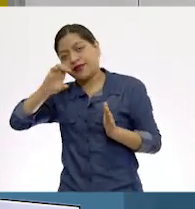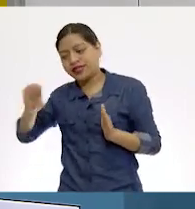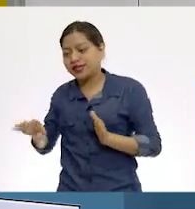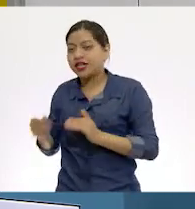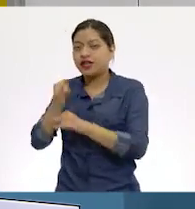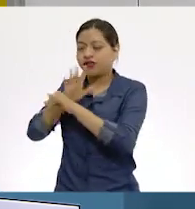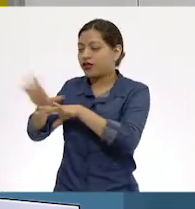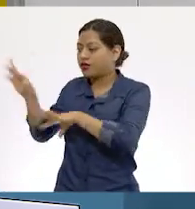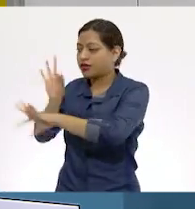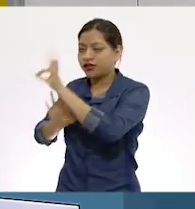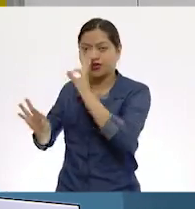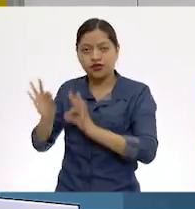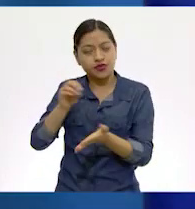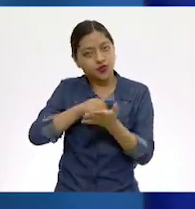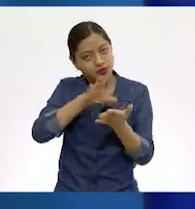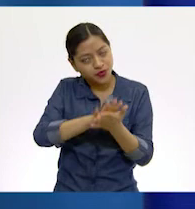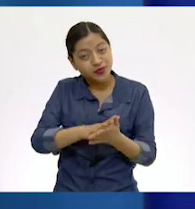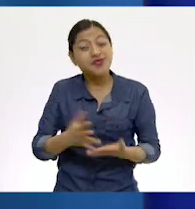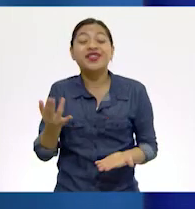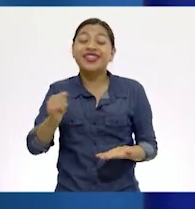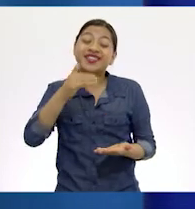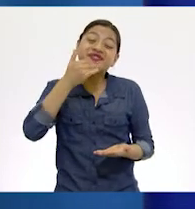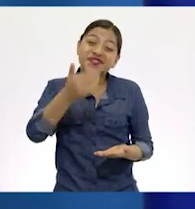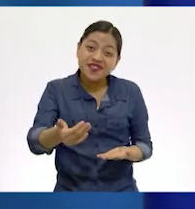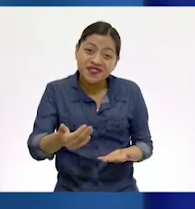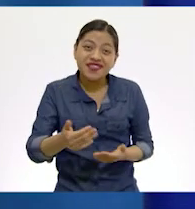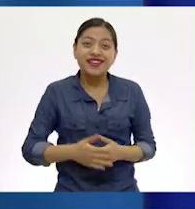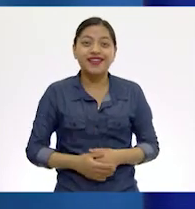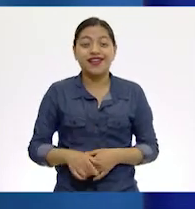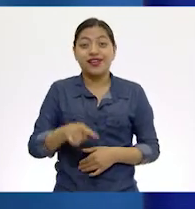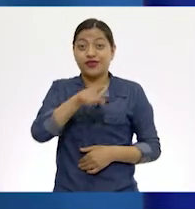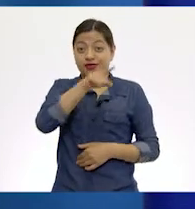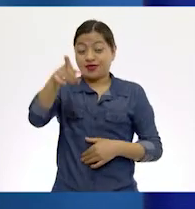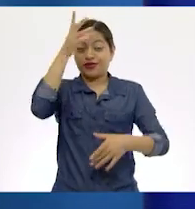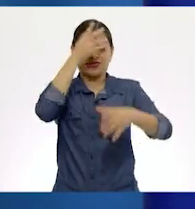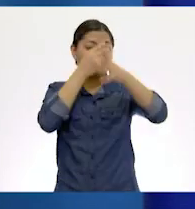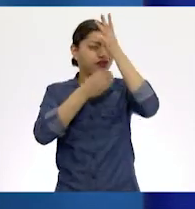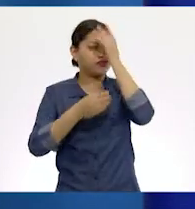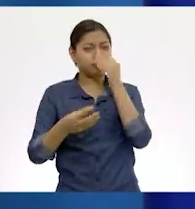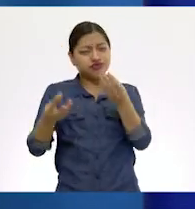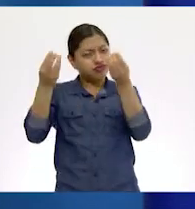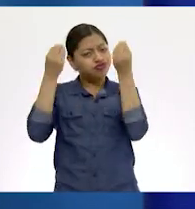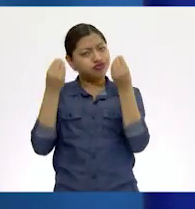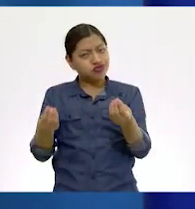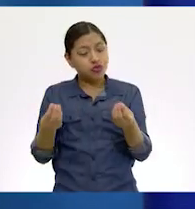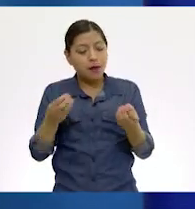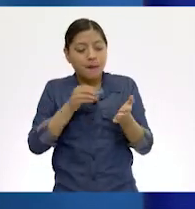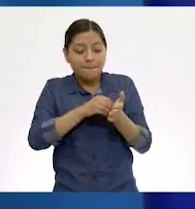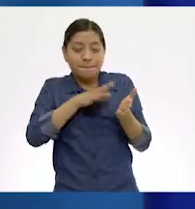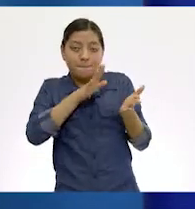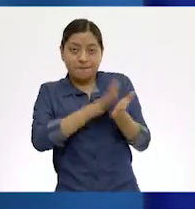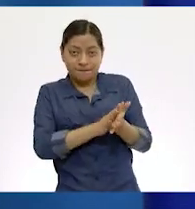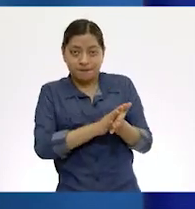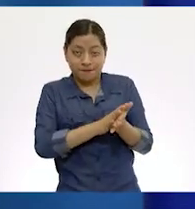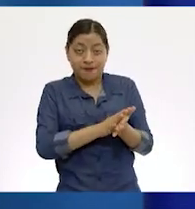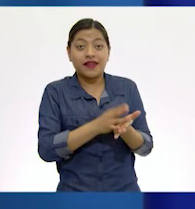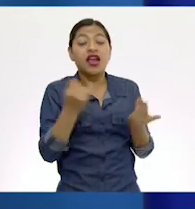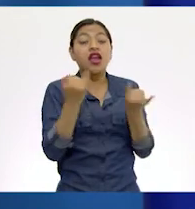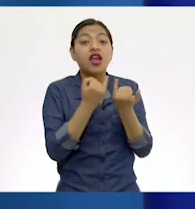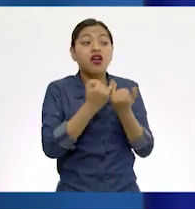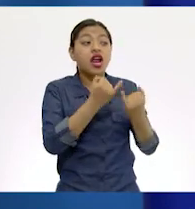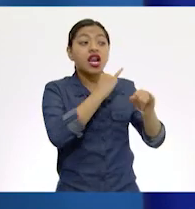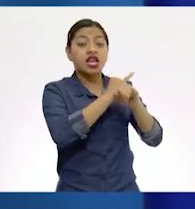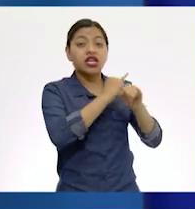usaron. ¡Qué bien! Me parece muy bien. Estamos aprendiendo mucho. Supongo que con las referencias electrónicas también se toman en